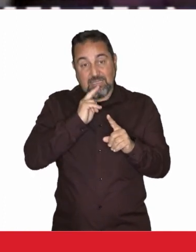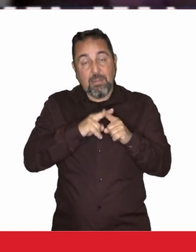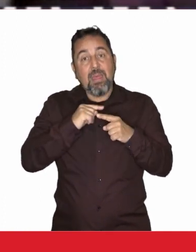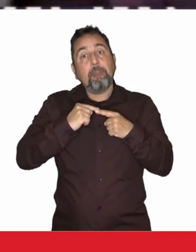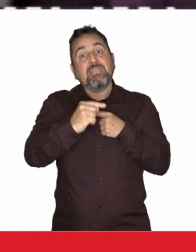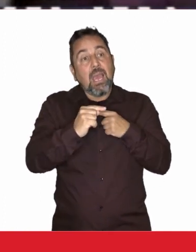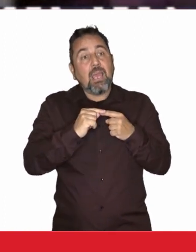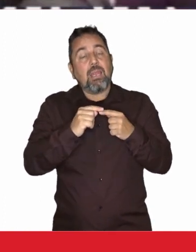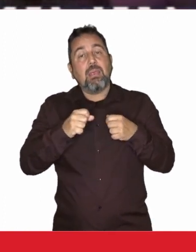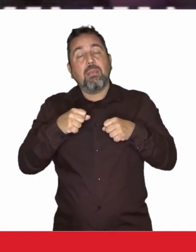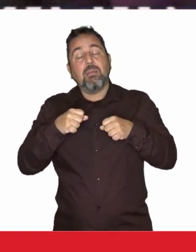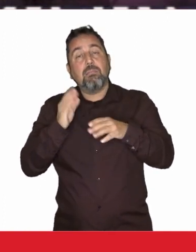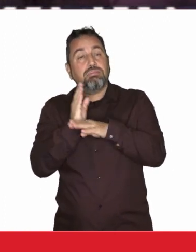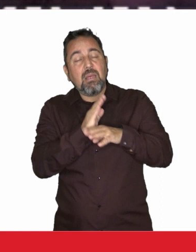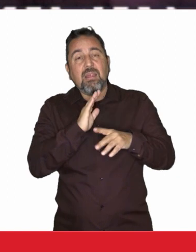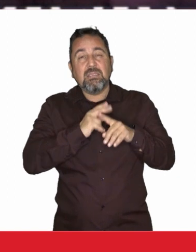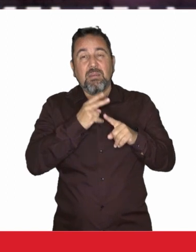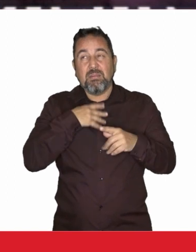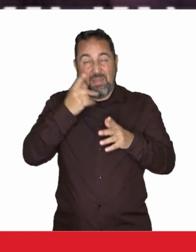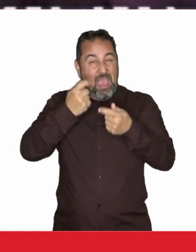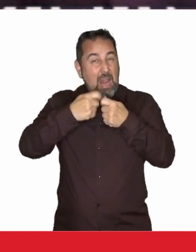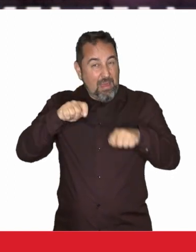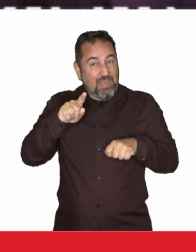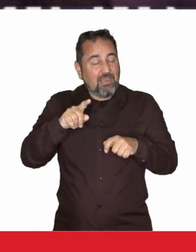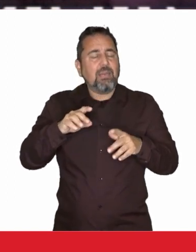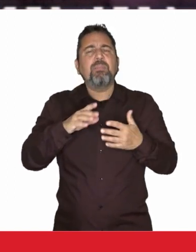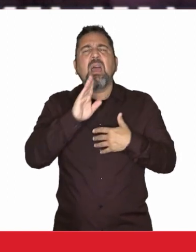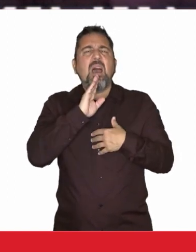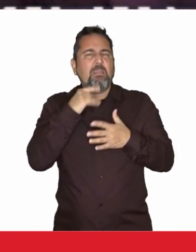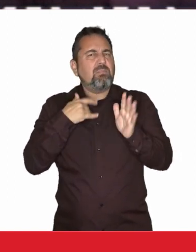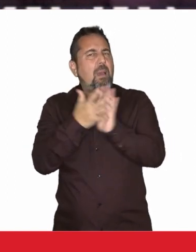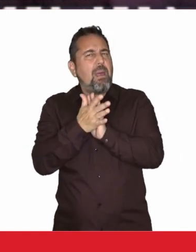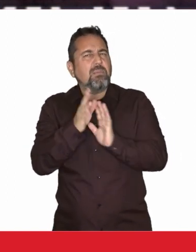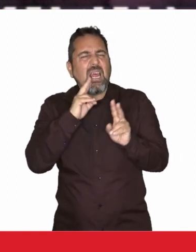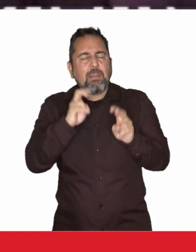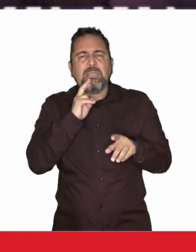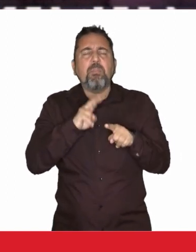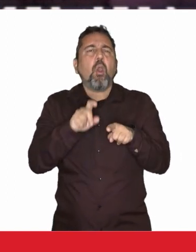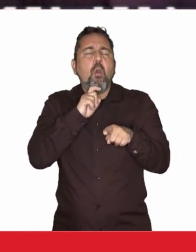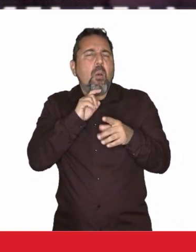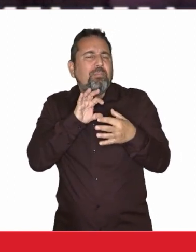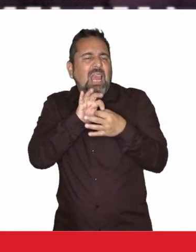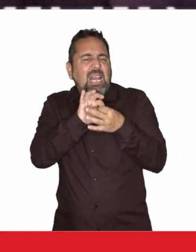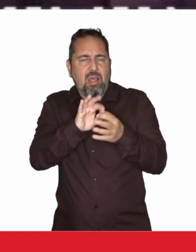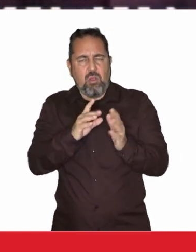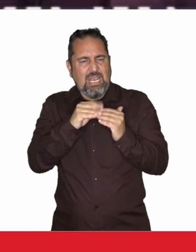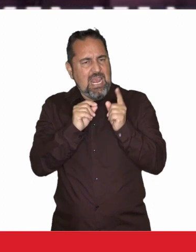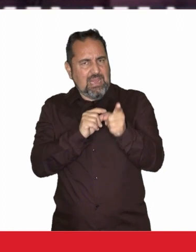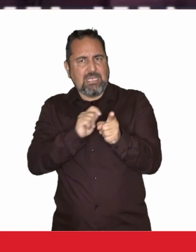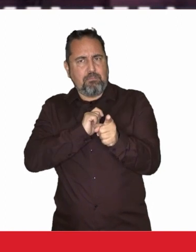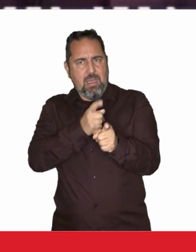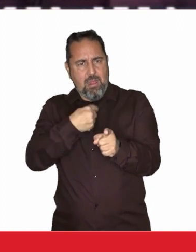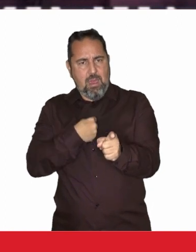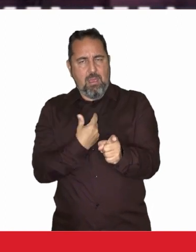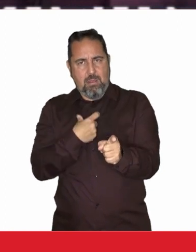con la idea de mensajería de José de Asprona Albacete, hablábamos precisamente de esto, ¿no? Del tipo de relación que el cliente